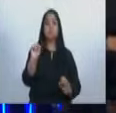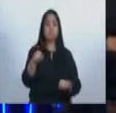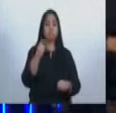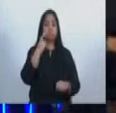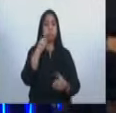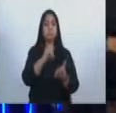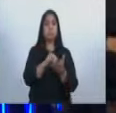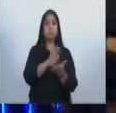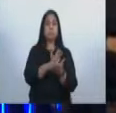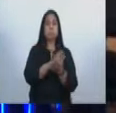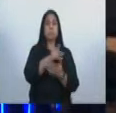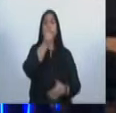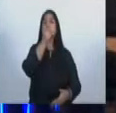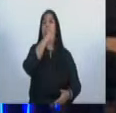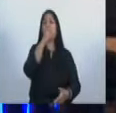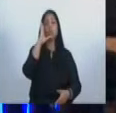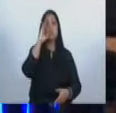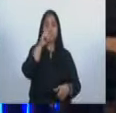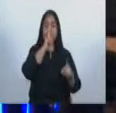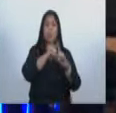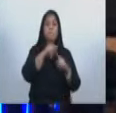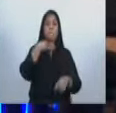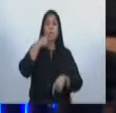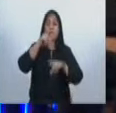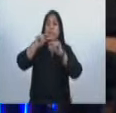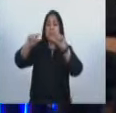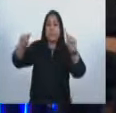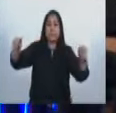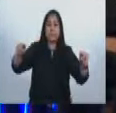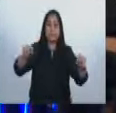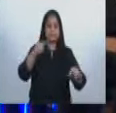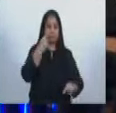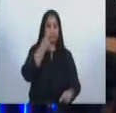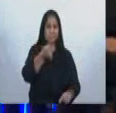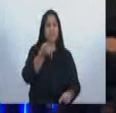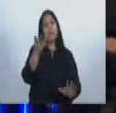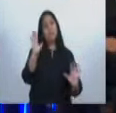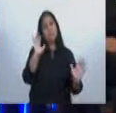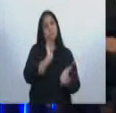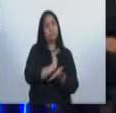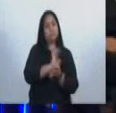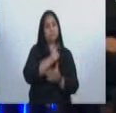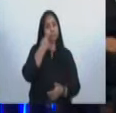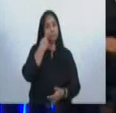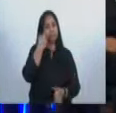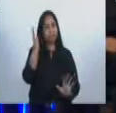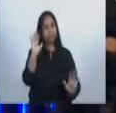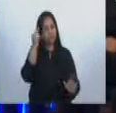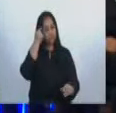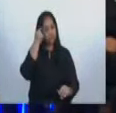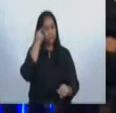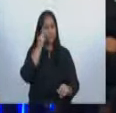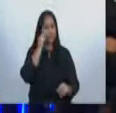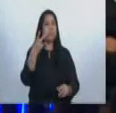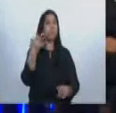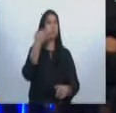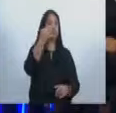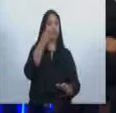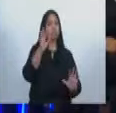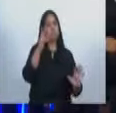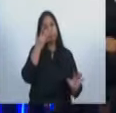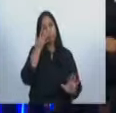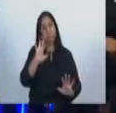de poner una denuncia por por especulación de manera que observaremos para ver si es necesario llegar un poco más allá